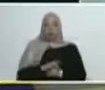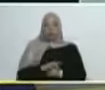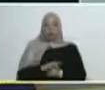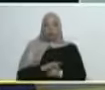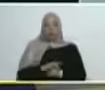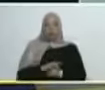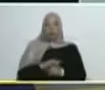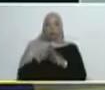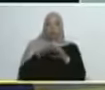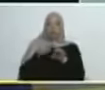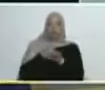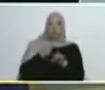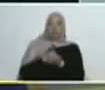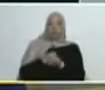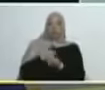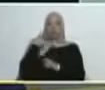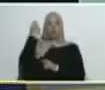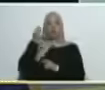Para actuar en tres niveles.